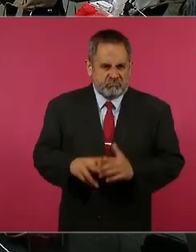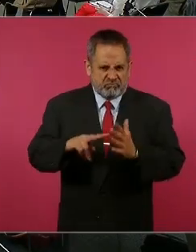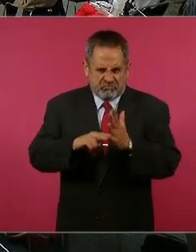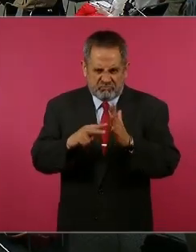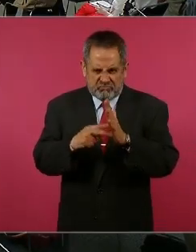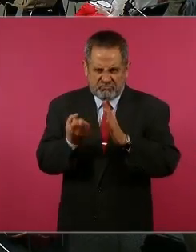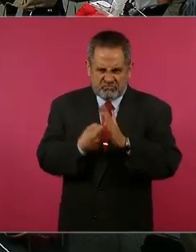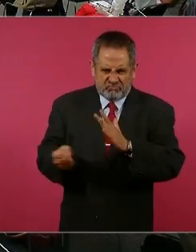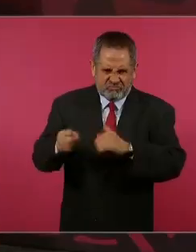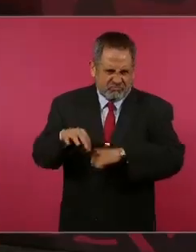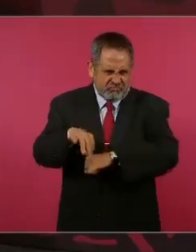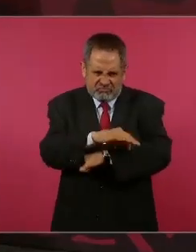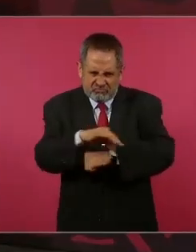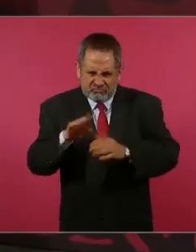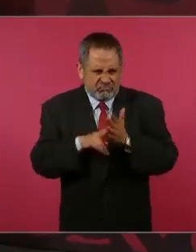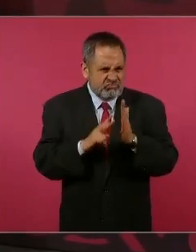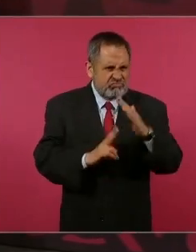Aquí, de